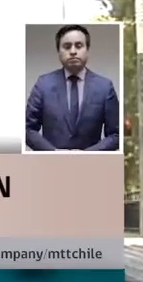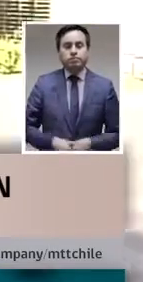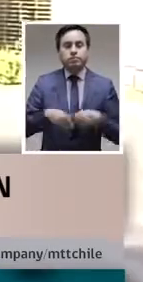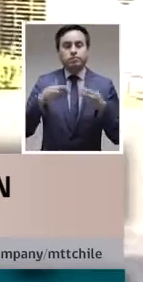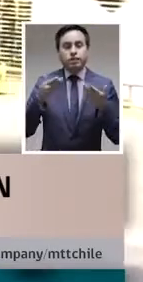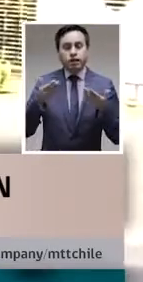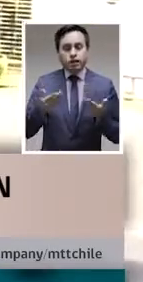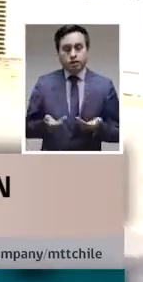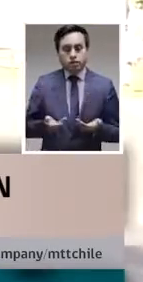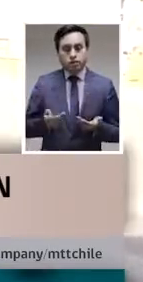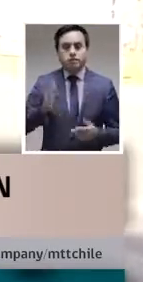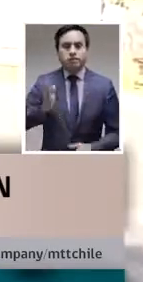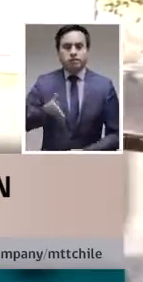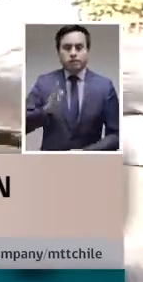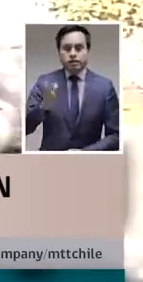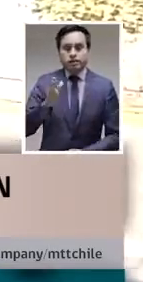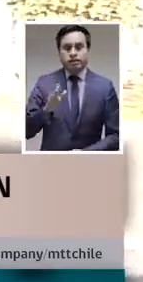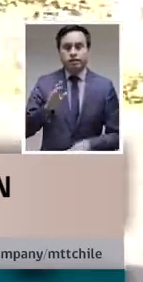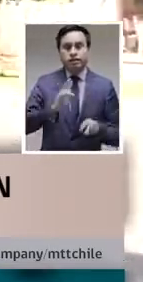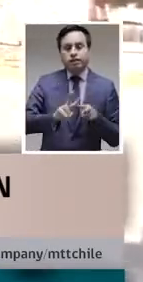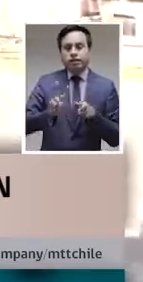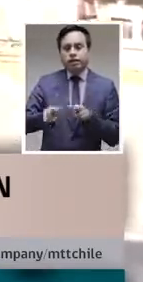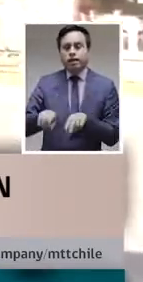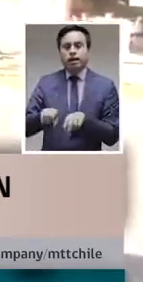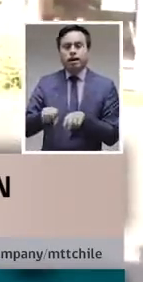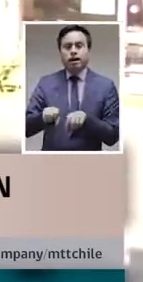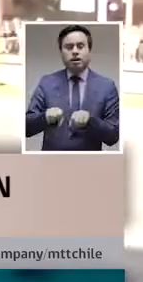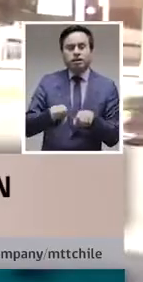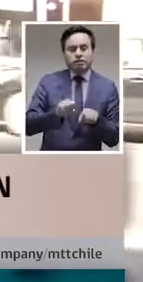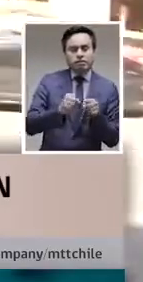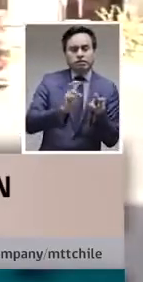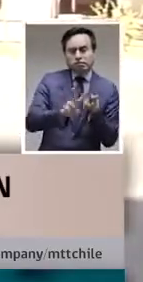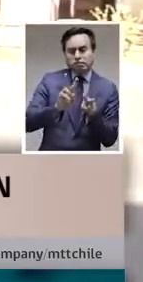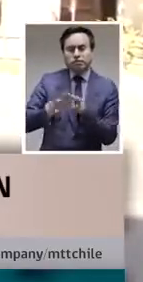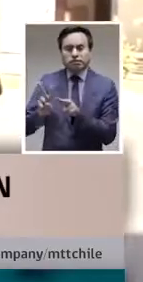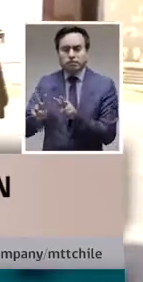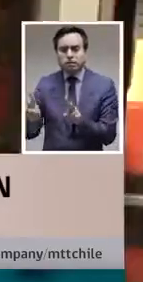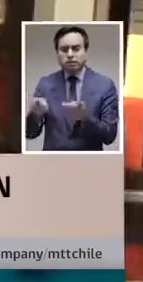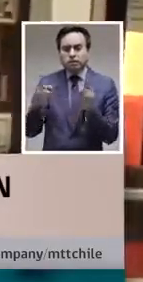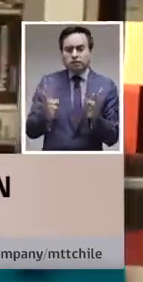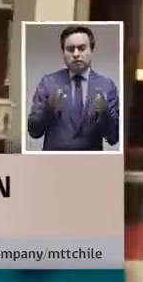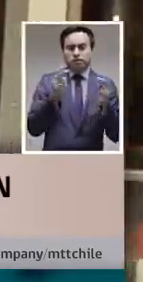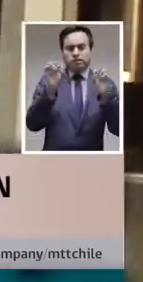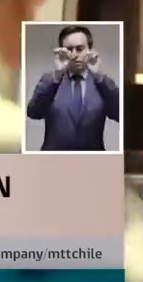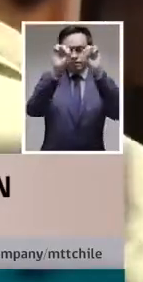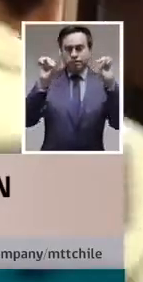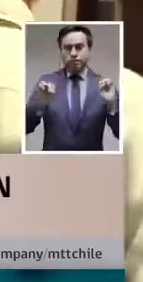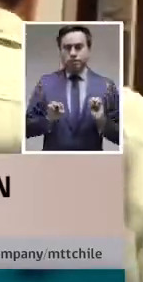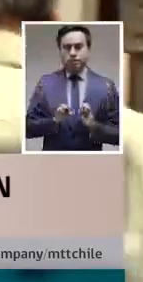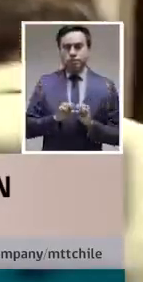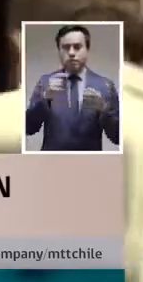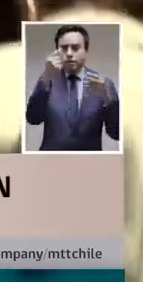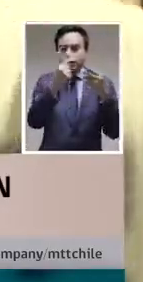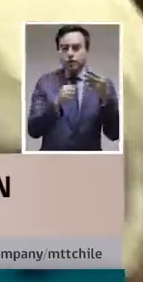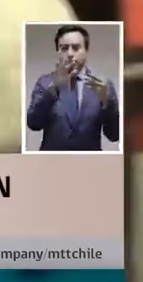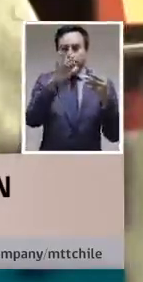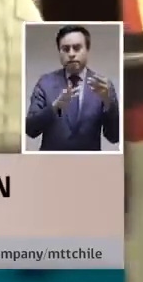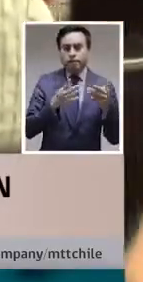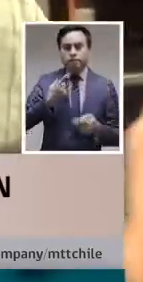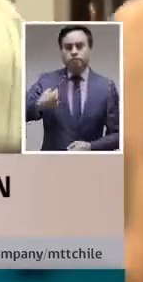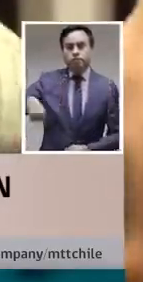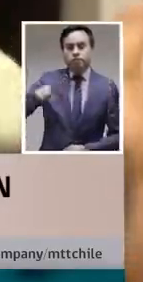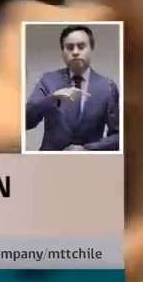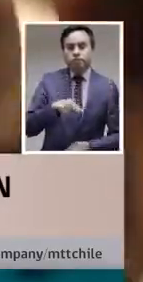queda ahora es seguir reparando, seguir tratando de rescatar el sistema con las características que